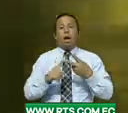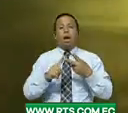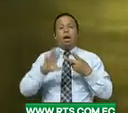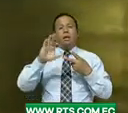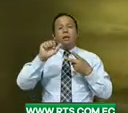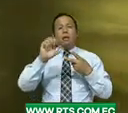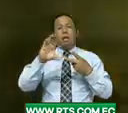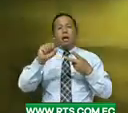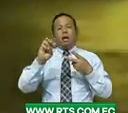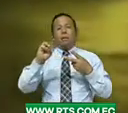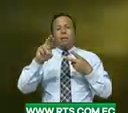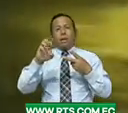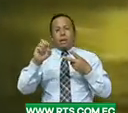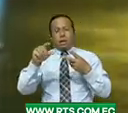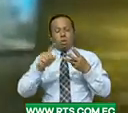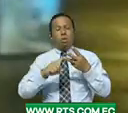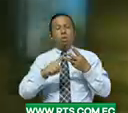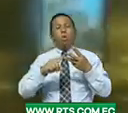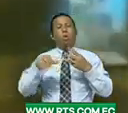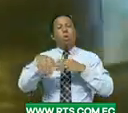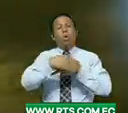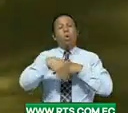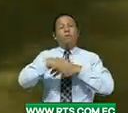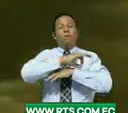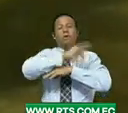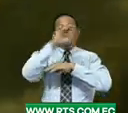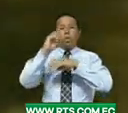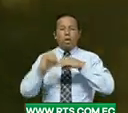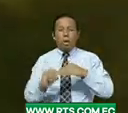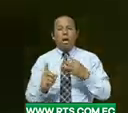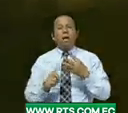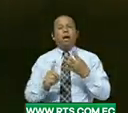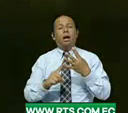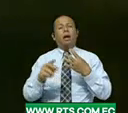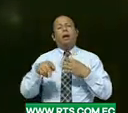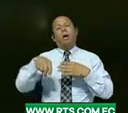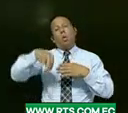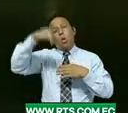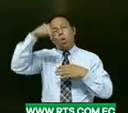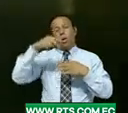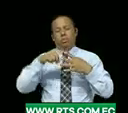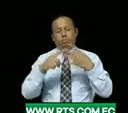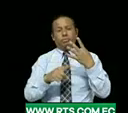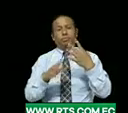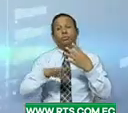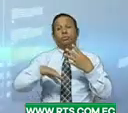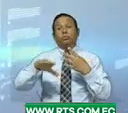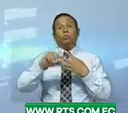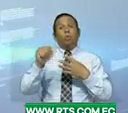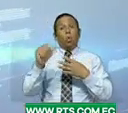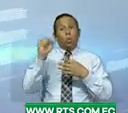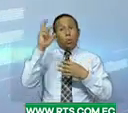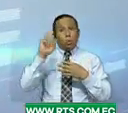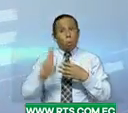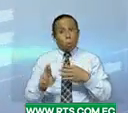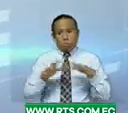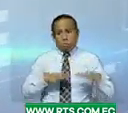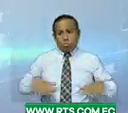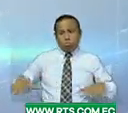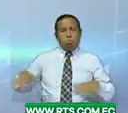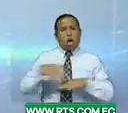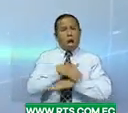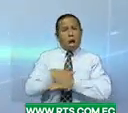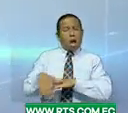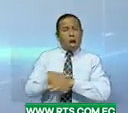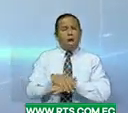la Francisco de Orellana y la Pedro Menéndez Gilbert, esto en el norte. Mientras que en el sur, si bien el tráfico se